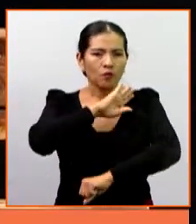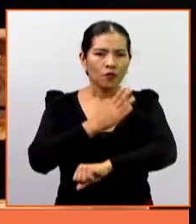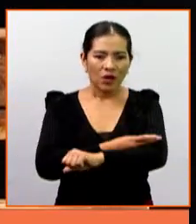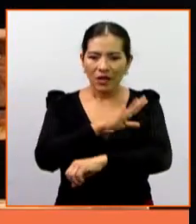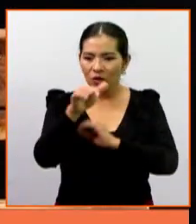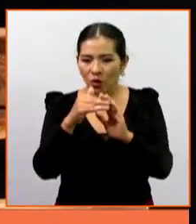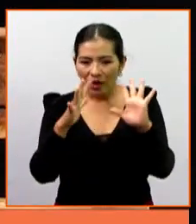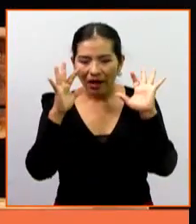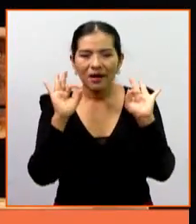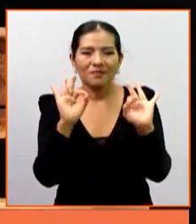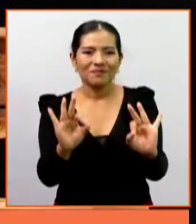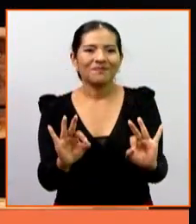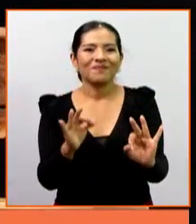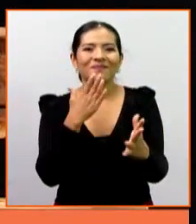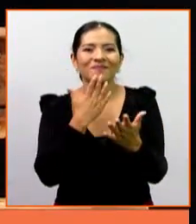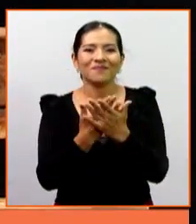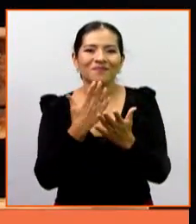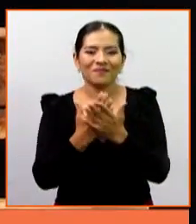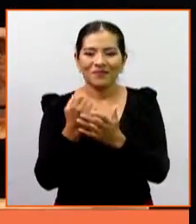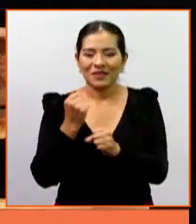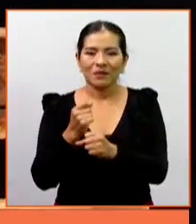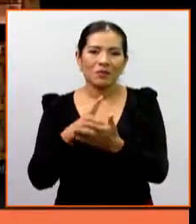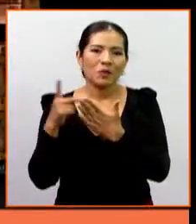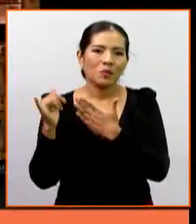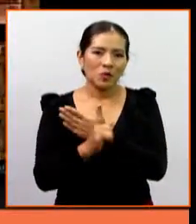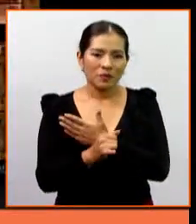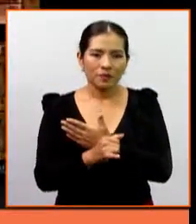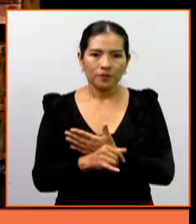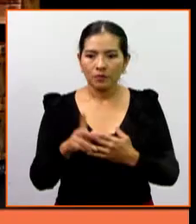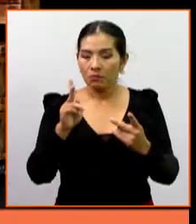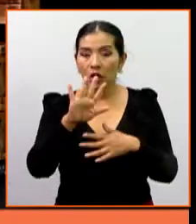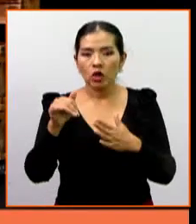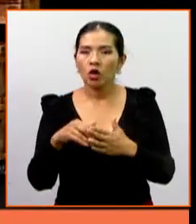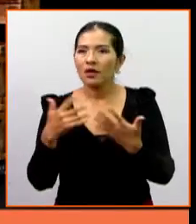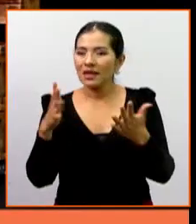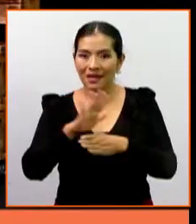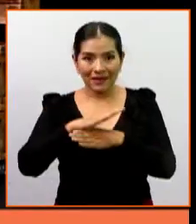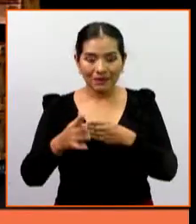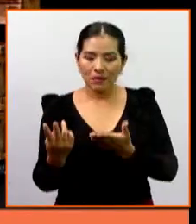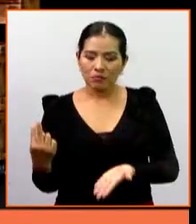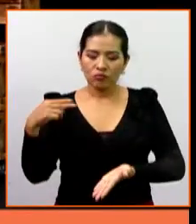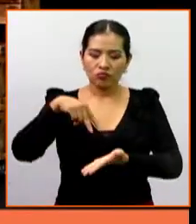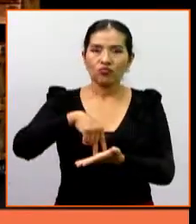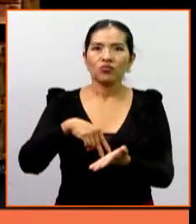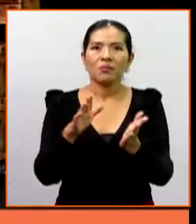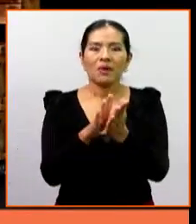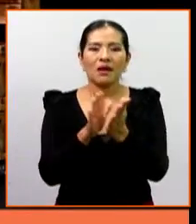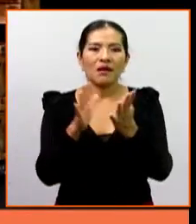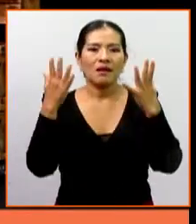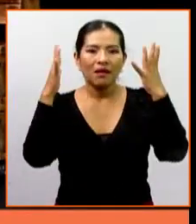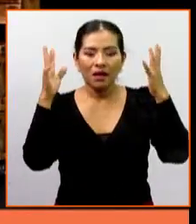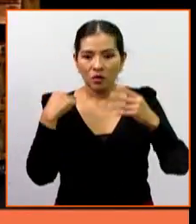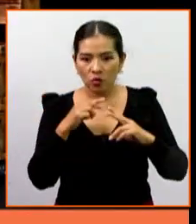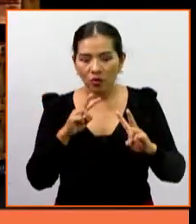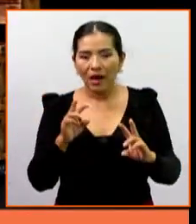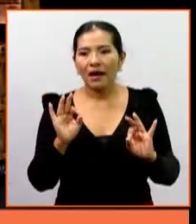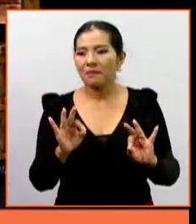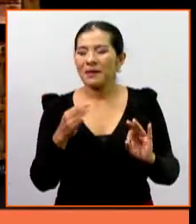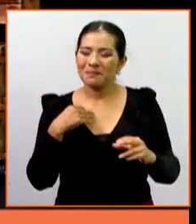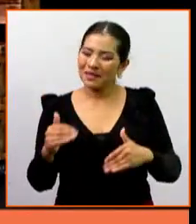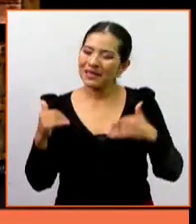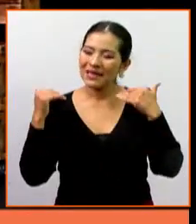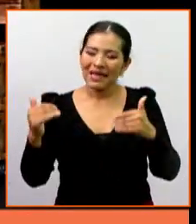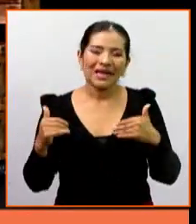tenido cada uno de los que somos parte de este proyecto, y el público de pie, nos aplaudió de pie, y dijimos, no, vamos con esto hacia adelante, y Dios